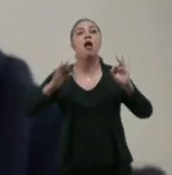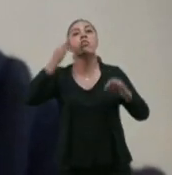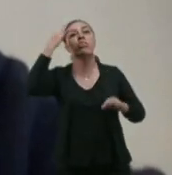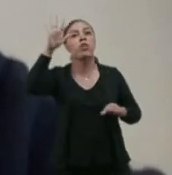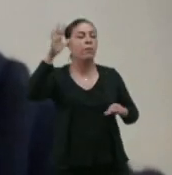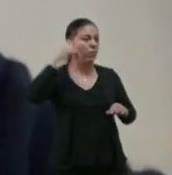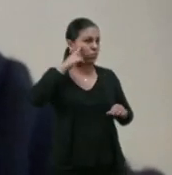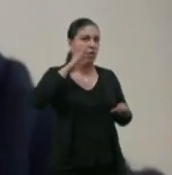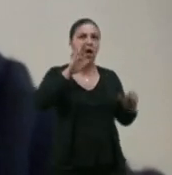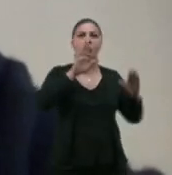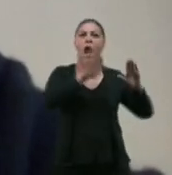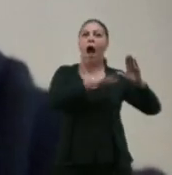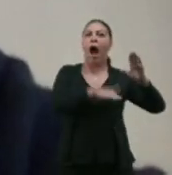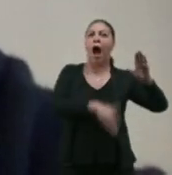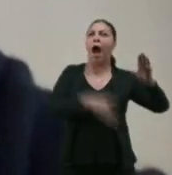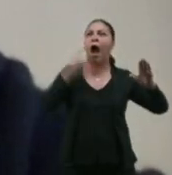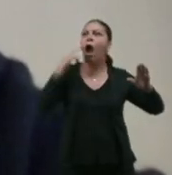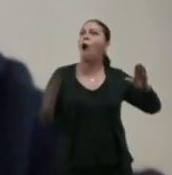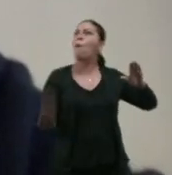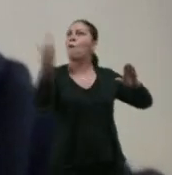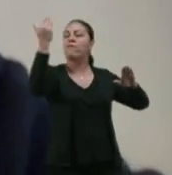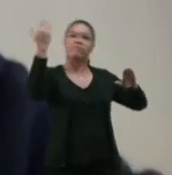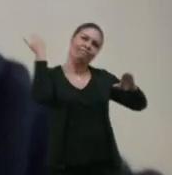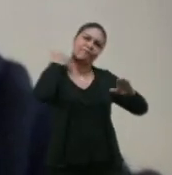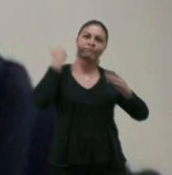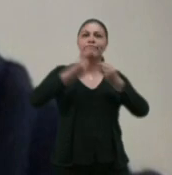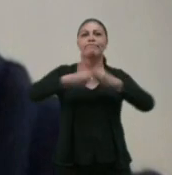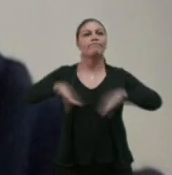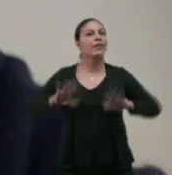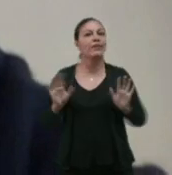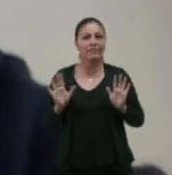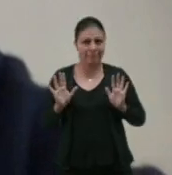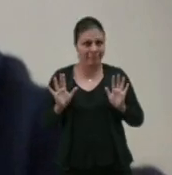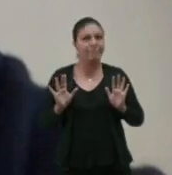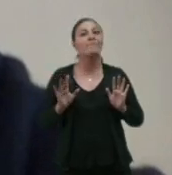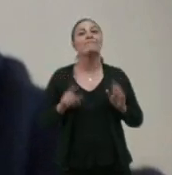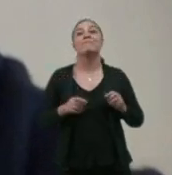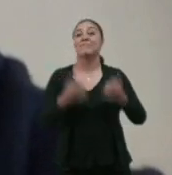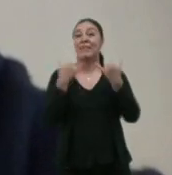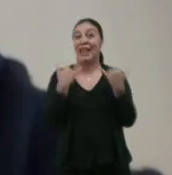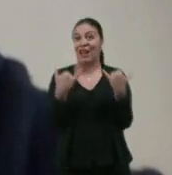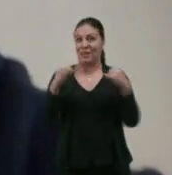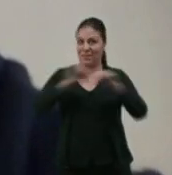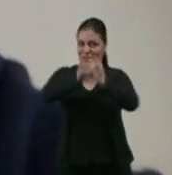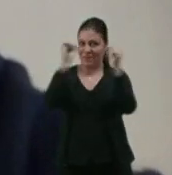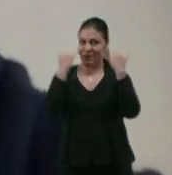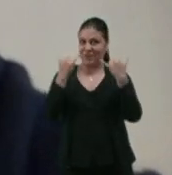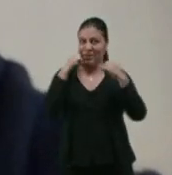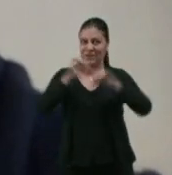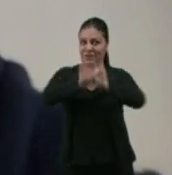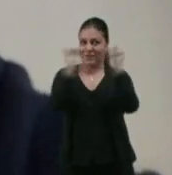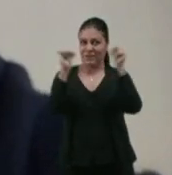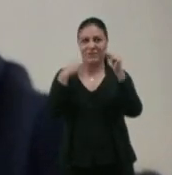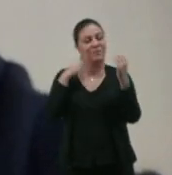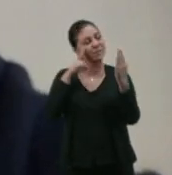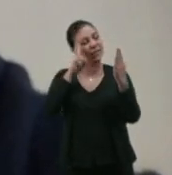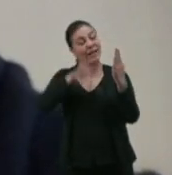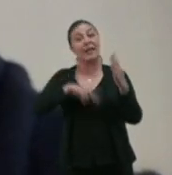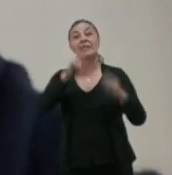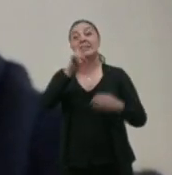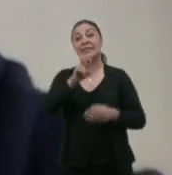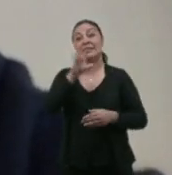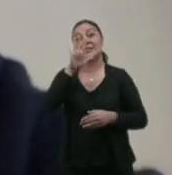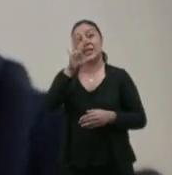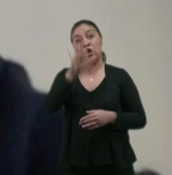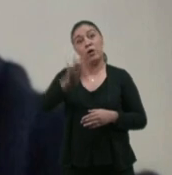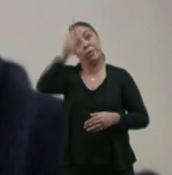y pierde el mercado, ¿no? Por ejemplo, para darte un ejemplo, estaba viendo esta mañana, el 75% de las compras que se hacen en